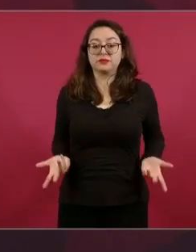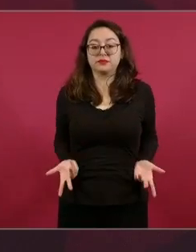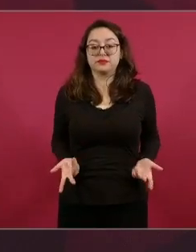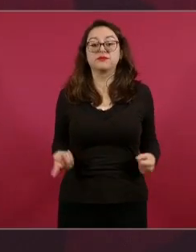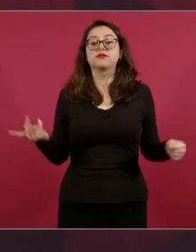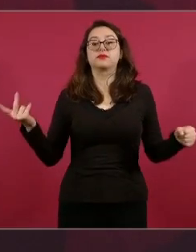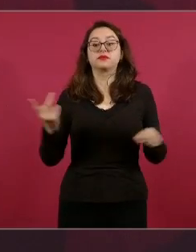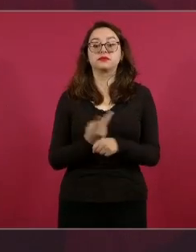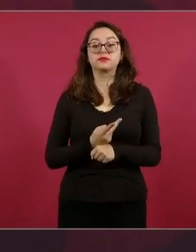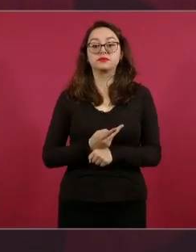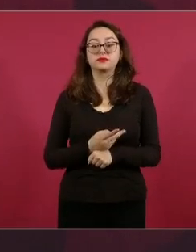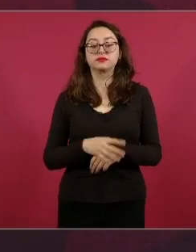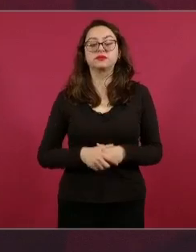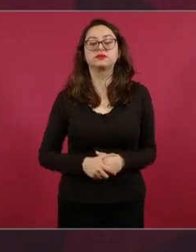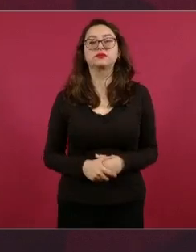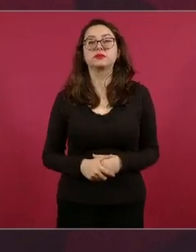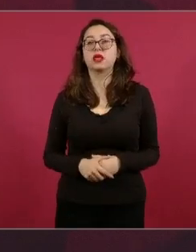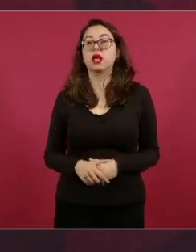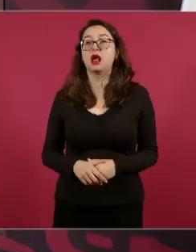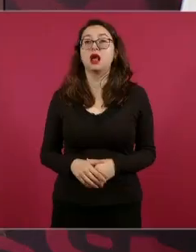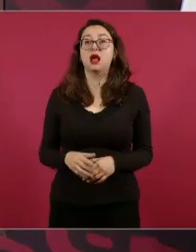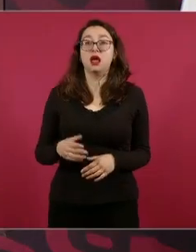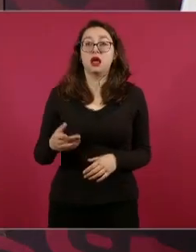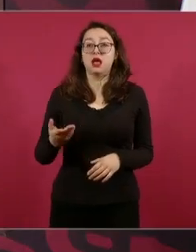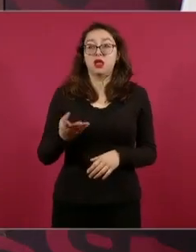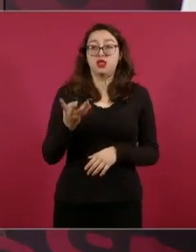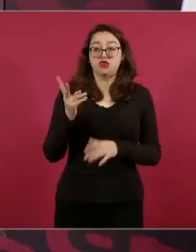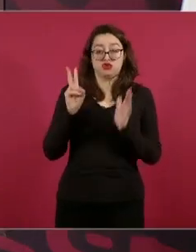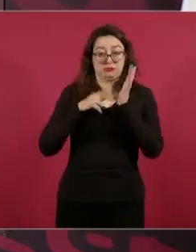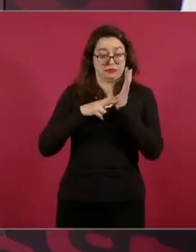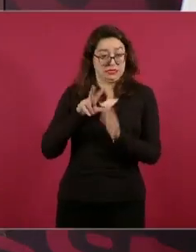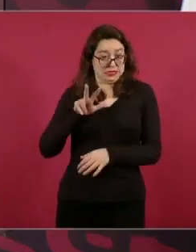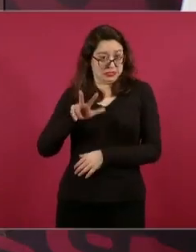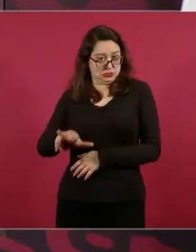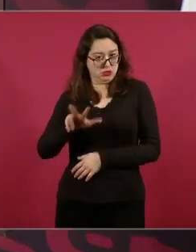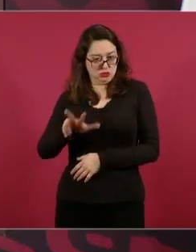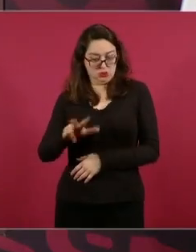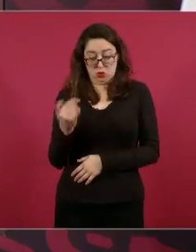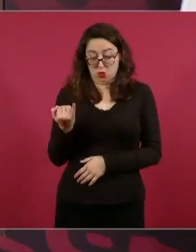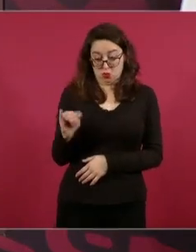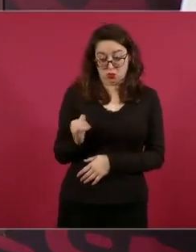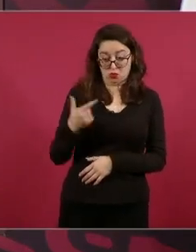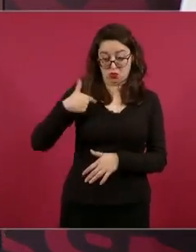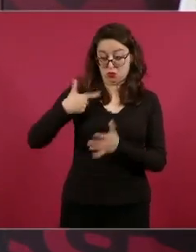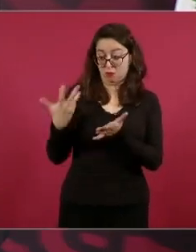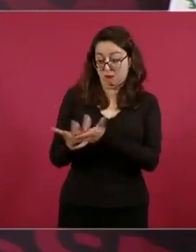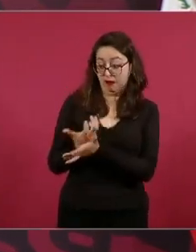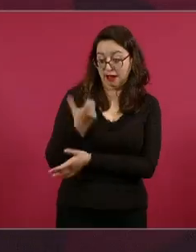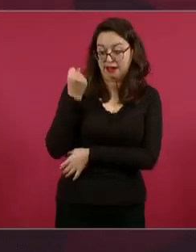más en contratos, pensando que si ya